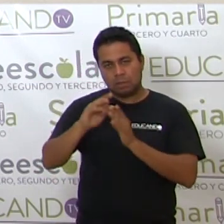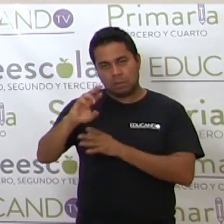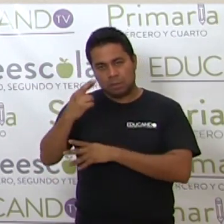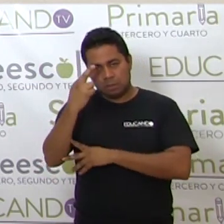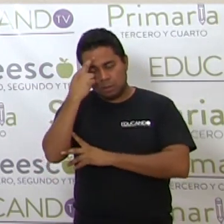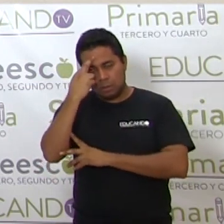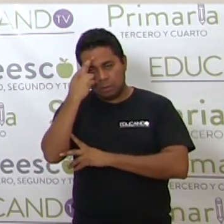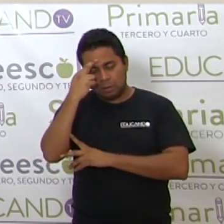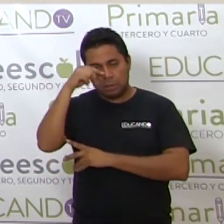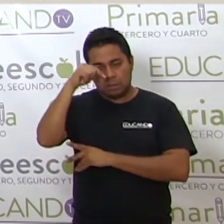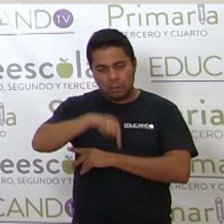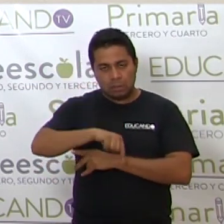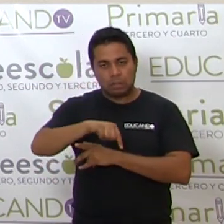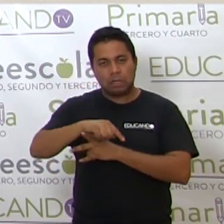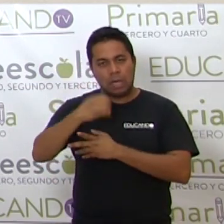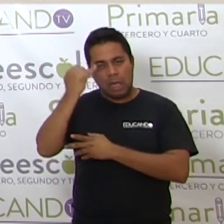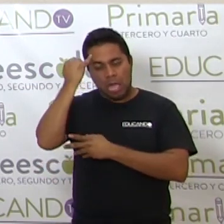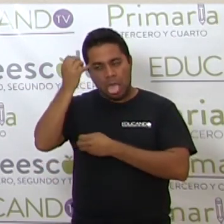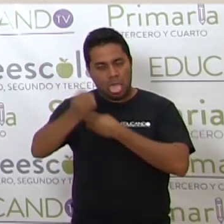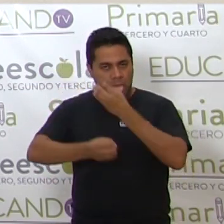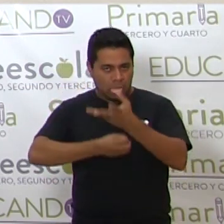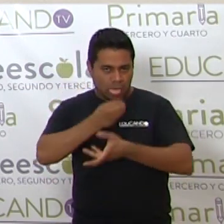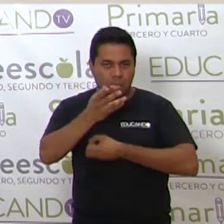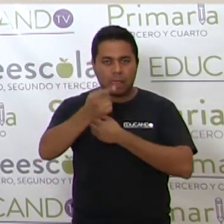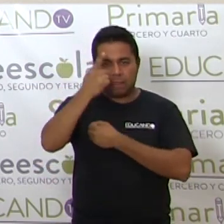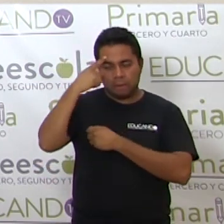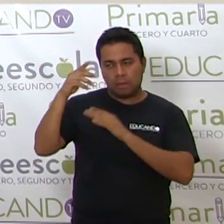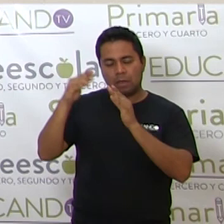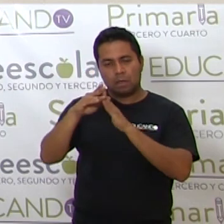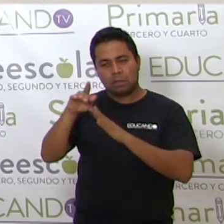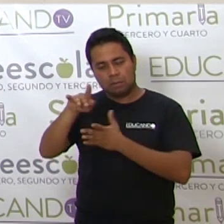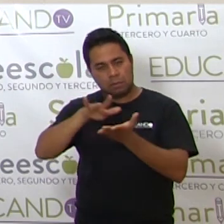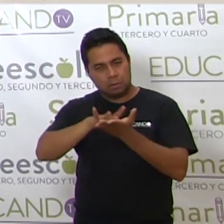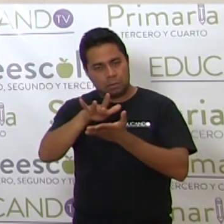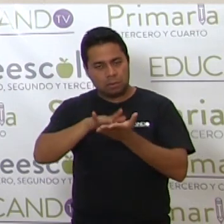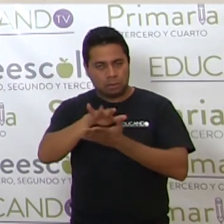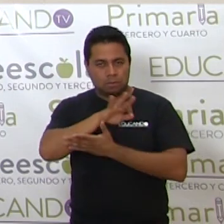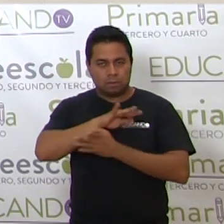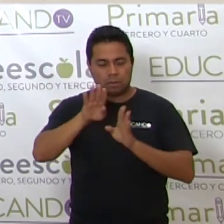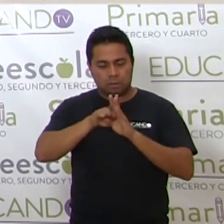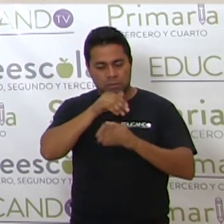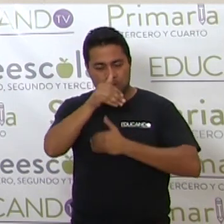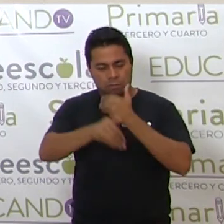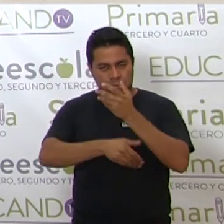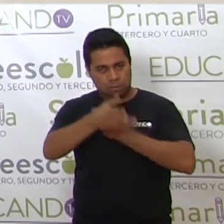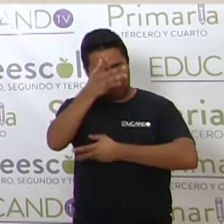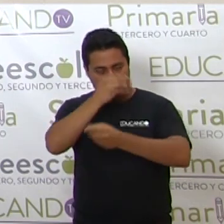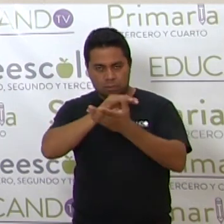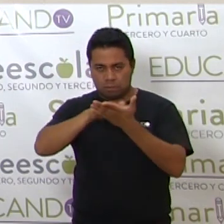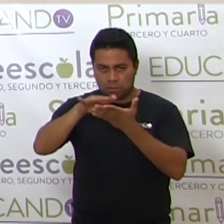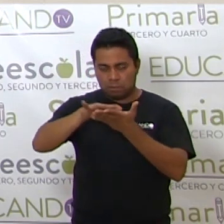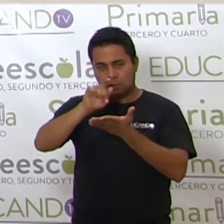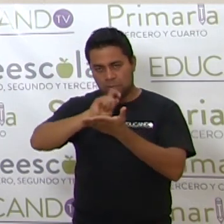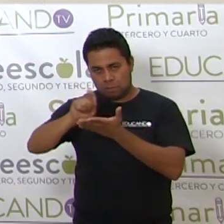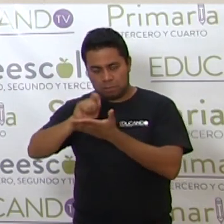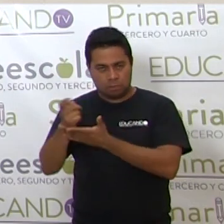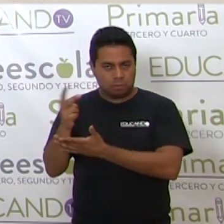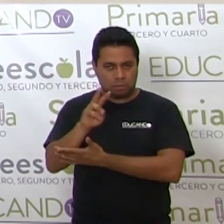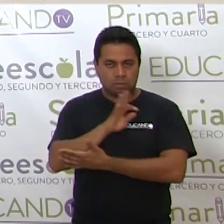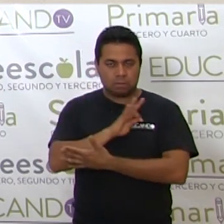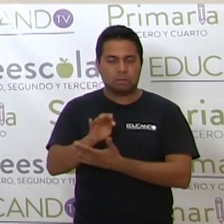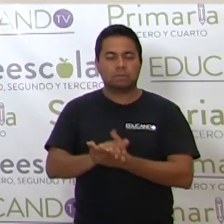que nosotros les damos también las ideas para que en casa ustedes los apoyen en el proceso de adquisición de la lectoescritura